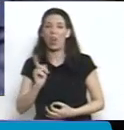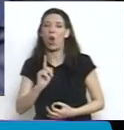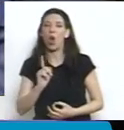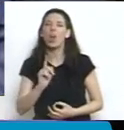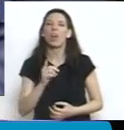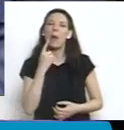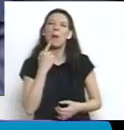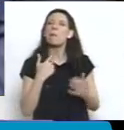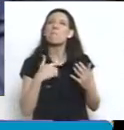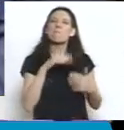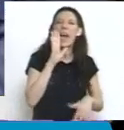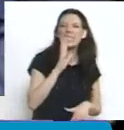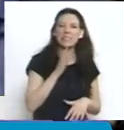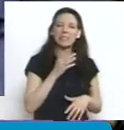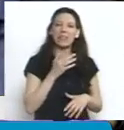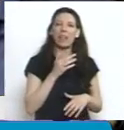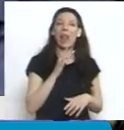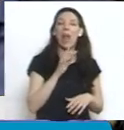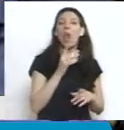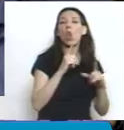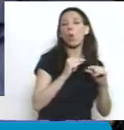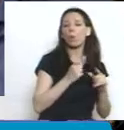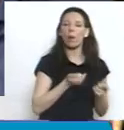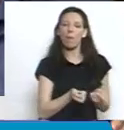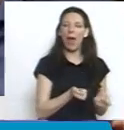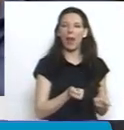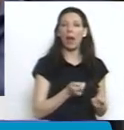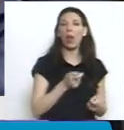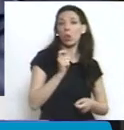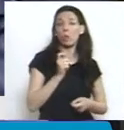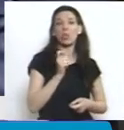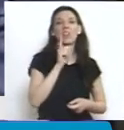datos manipulados por el INDEC.